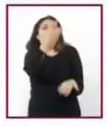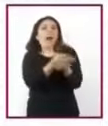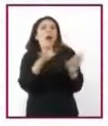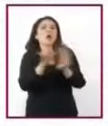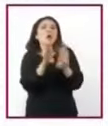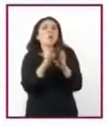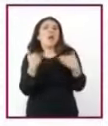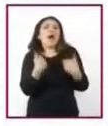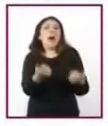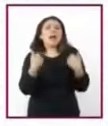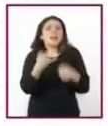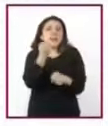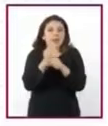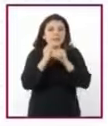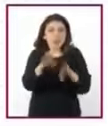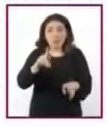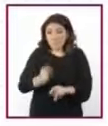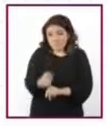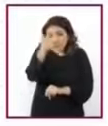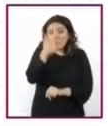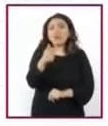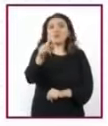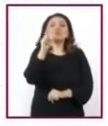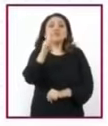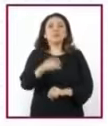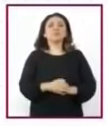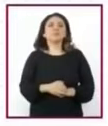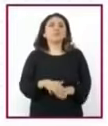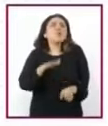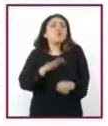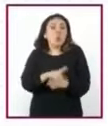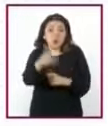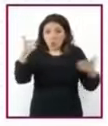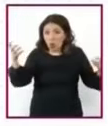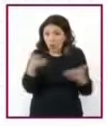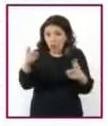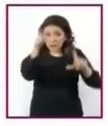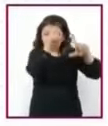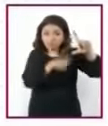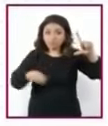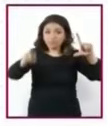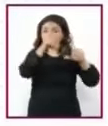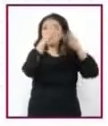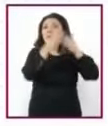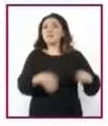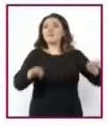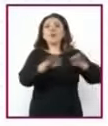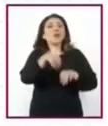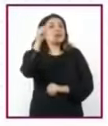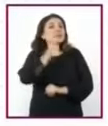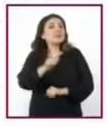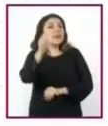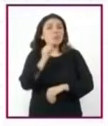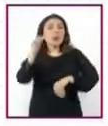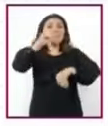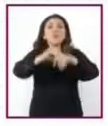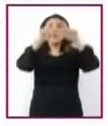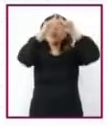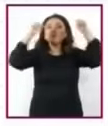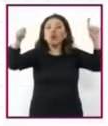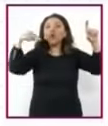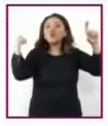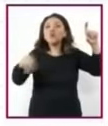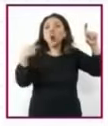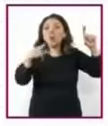facilitar su comprensión. Para empezar, en cualquier gráfica que realicemos, es muy importante poner un